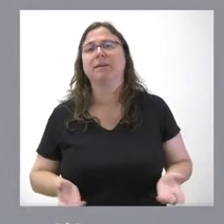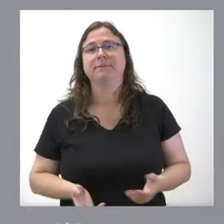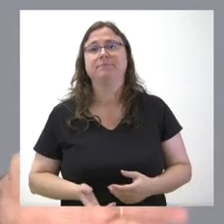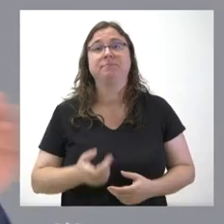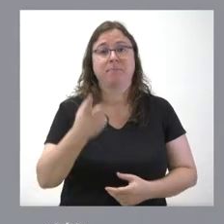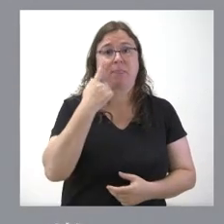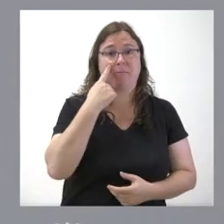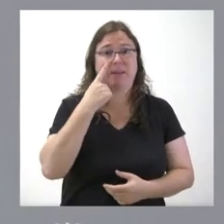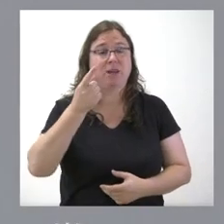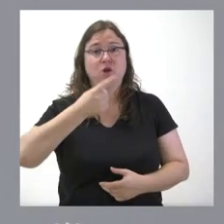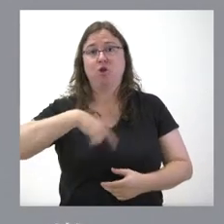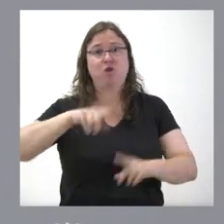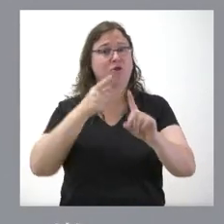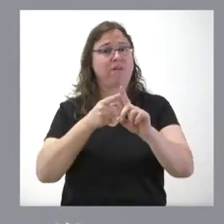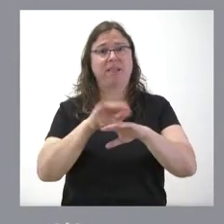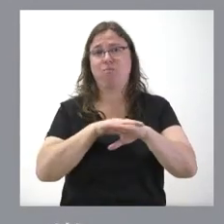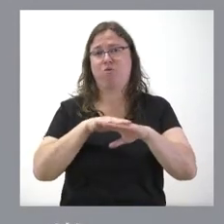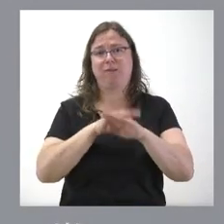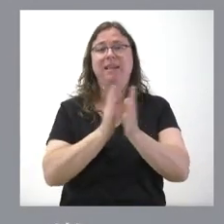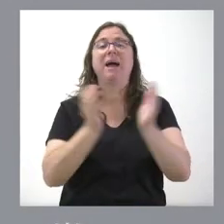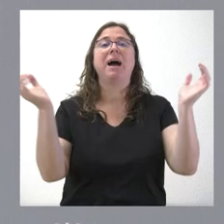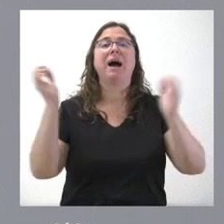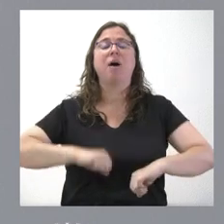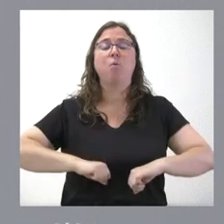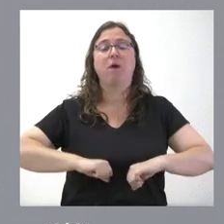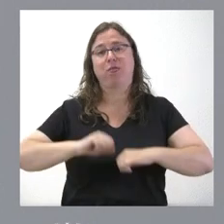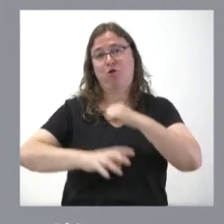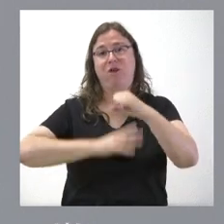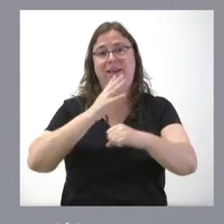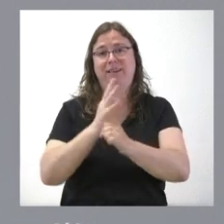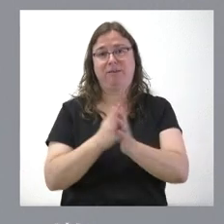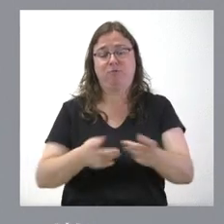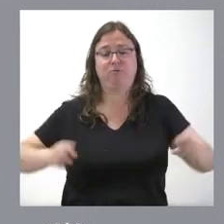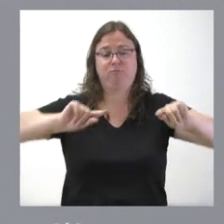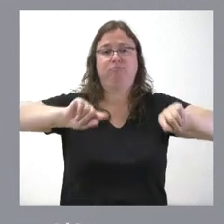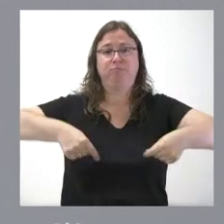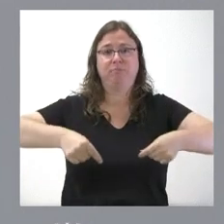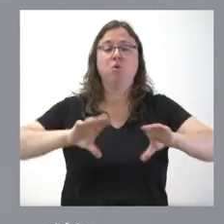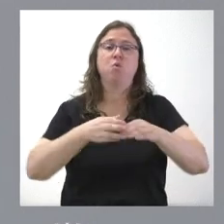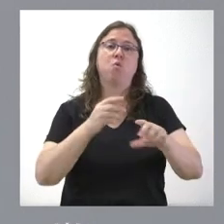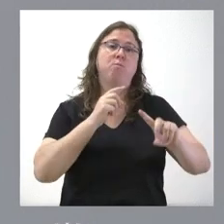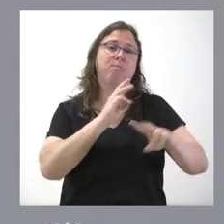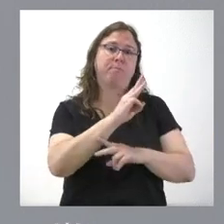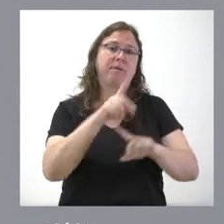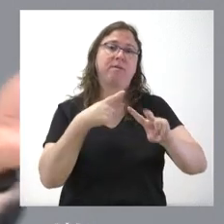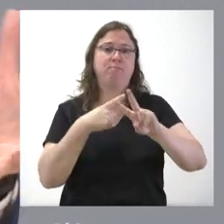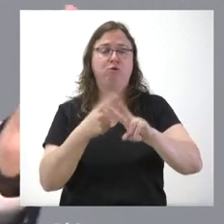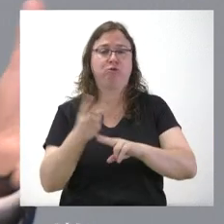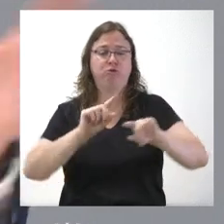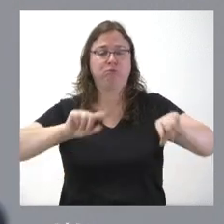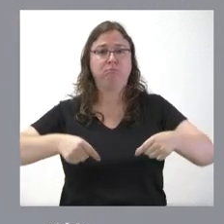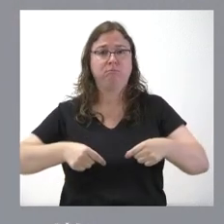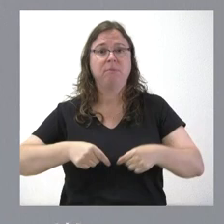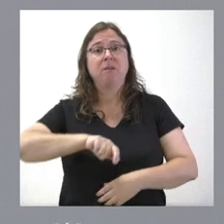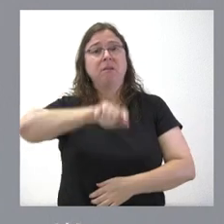nosotros tenemos un elemento de referencia muy básico que es el acuerdo de legislatura que dio lugar a este gobierno que se firmó entre el partido popular y vox lógicamente cualquier